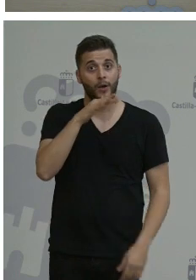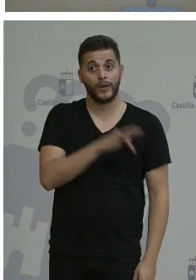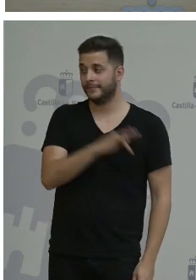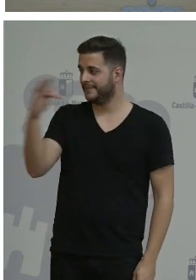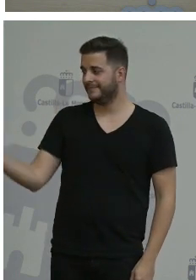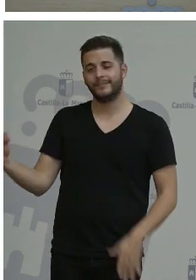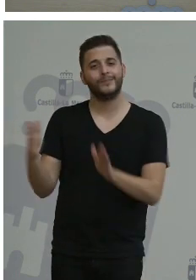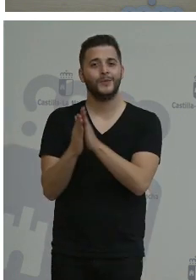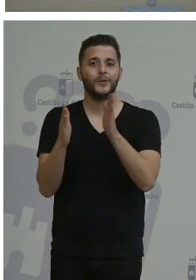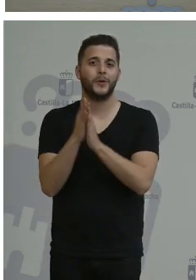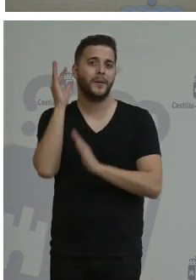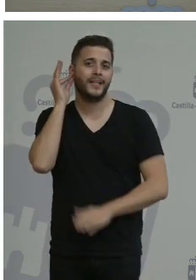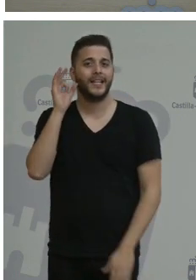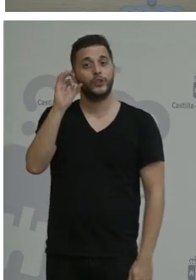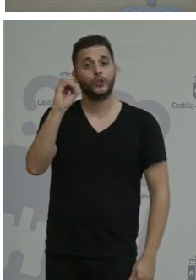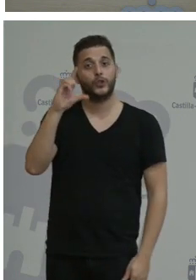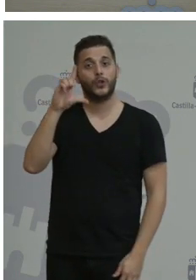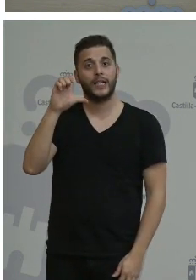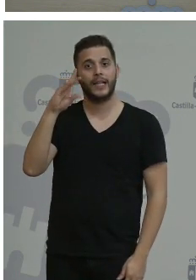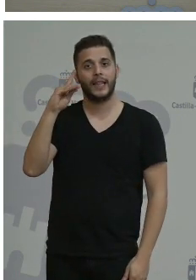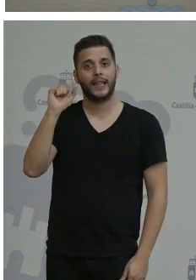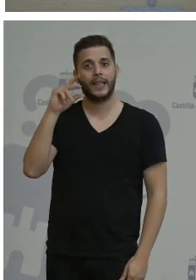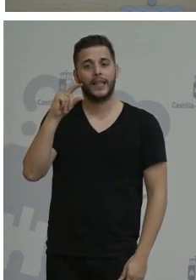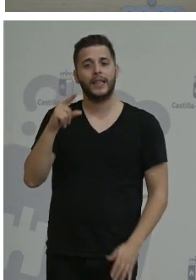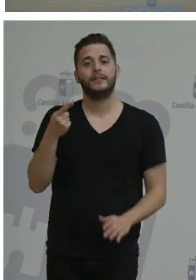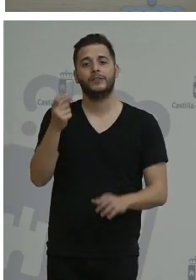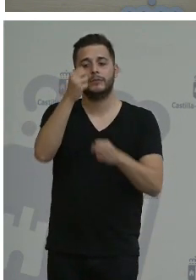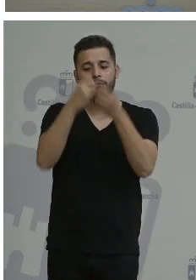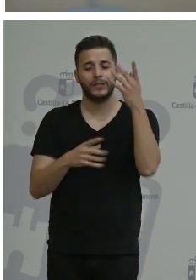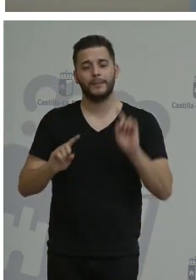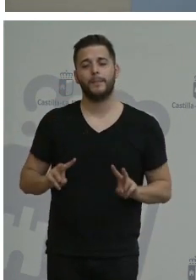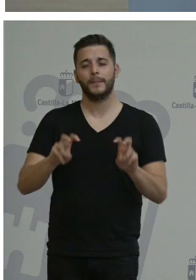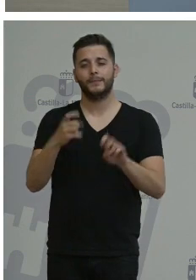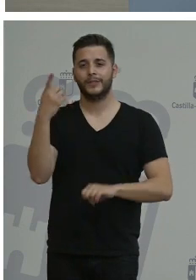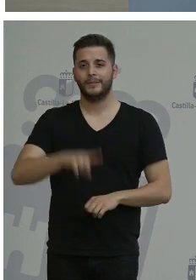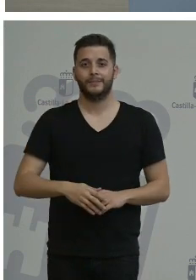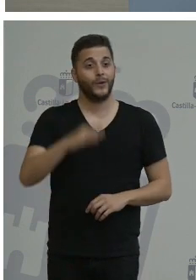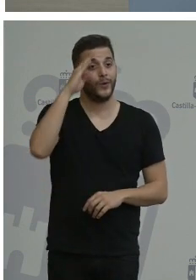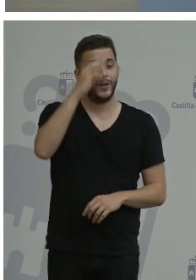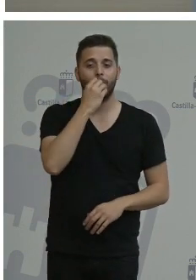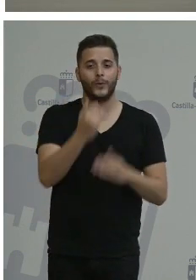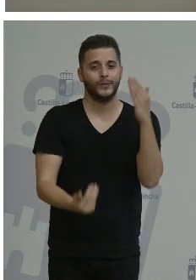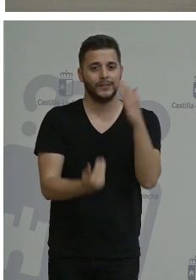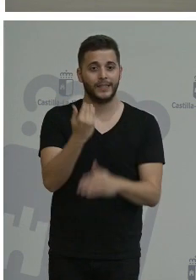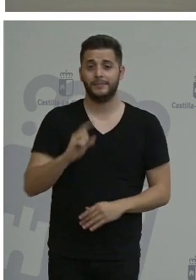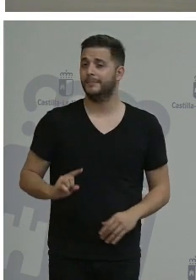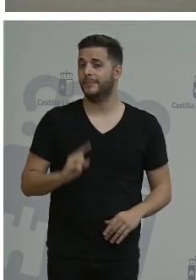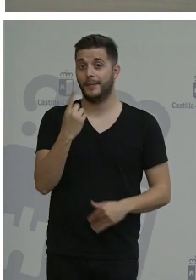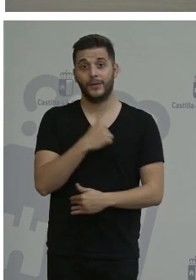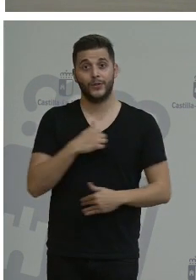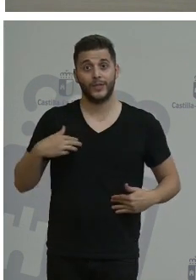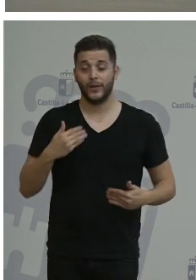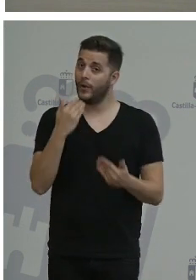palabra a mi compañera Soledad, que os va a ir comentando también estos primeros puntos. Sí, muy buenos días. En primer lugar, quisiera